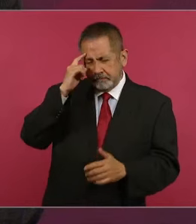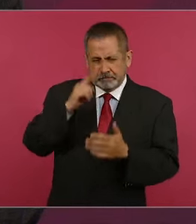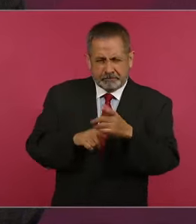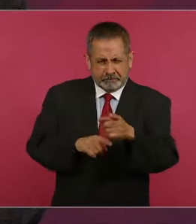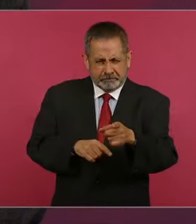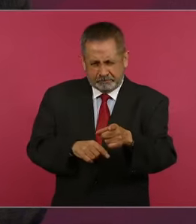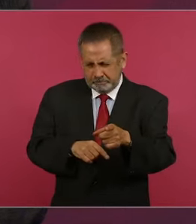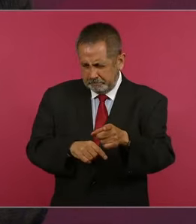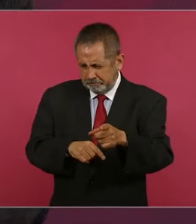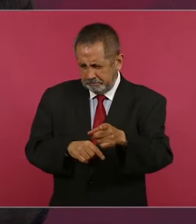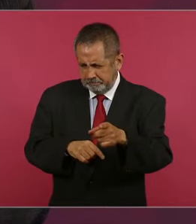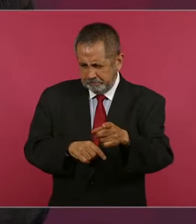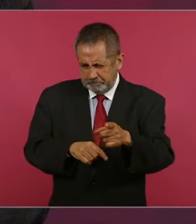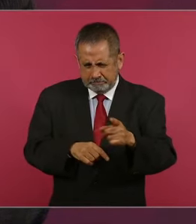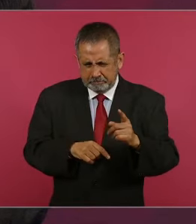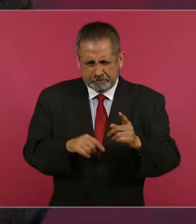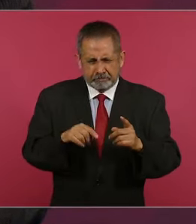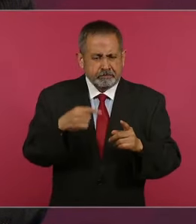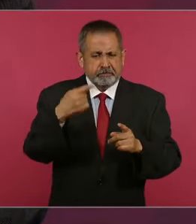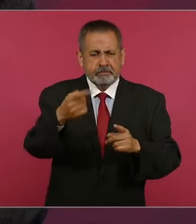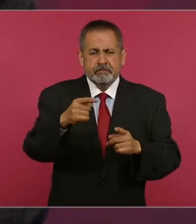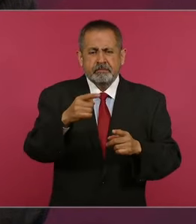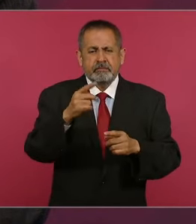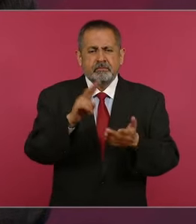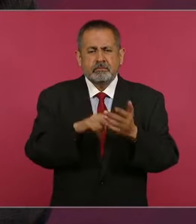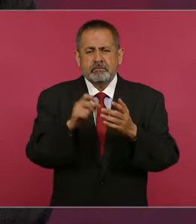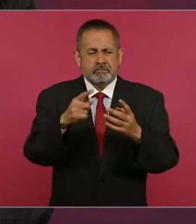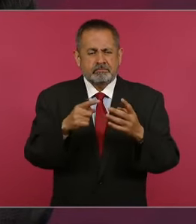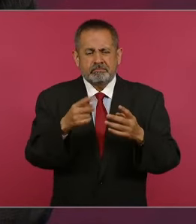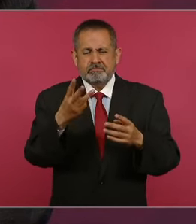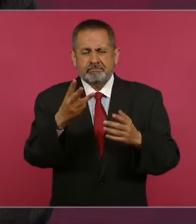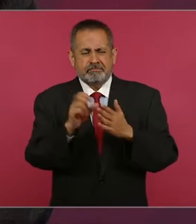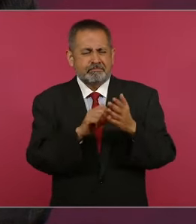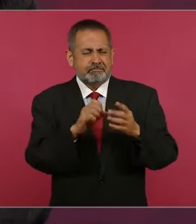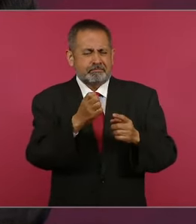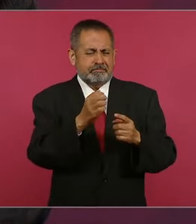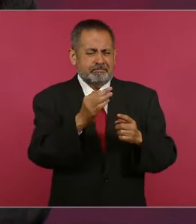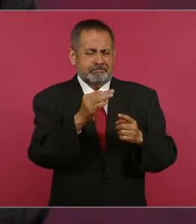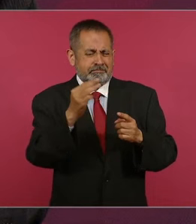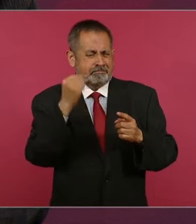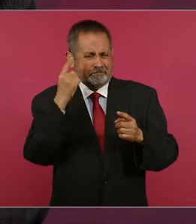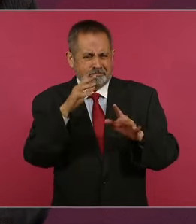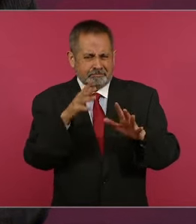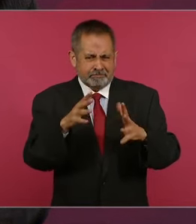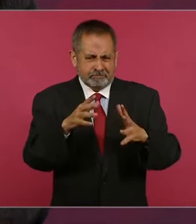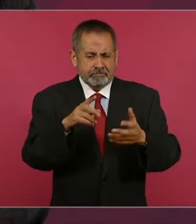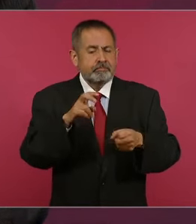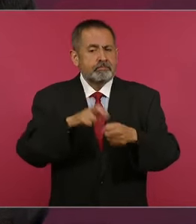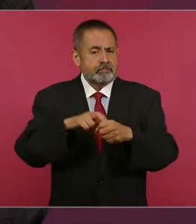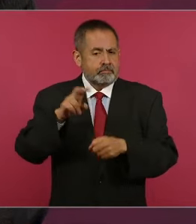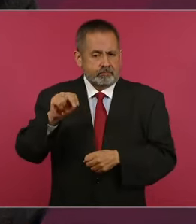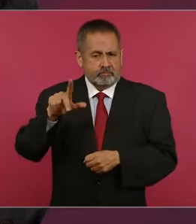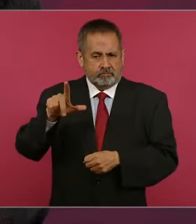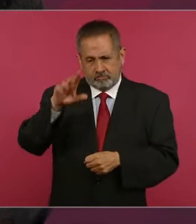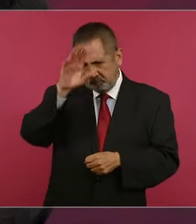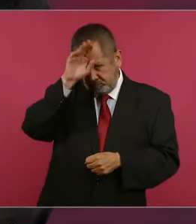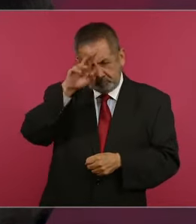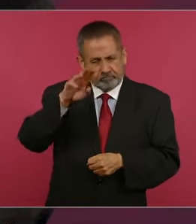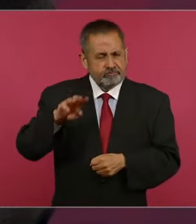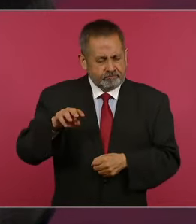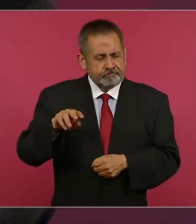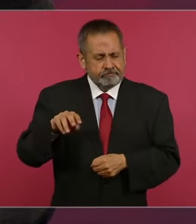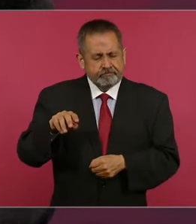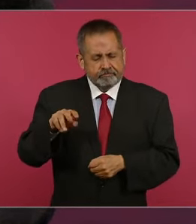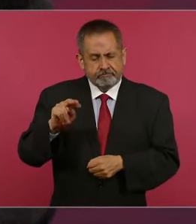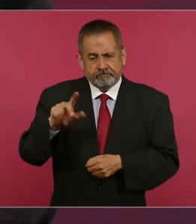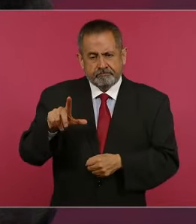primer trimestre, la presa Libertad en Monterrey, de Nuevo León, ¿sí? Y va